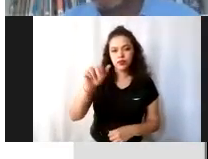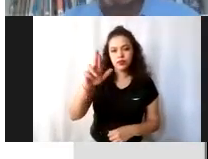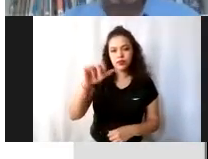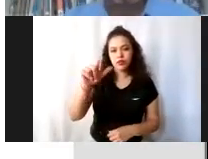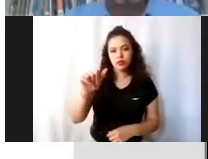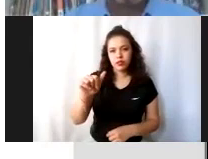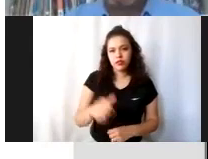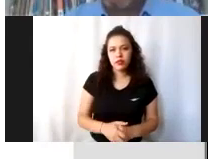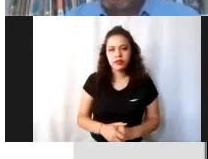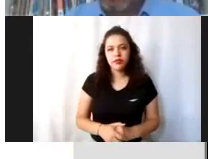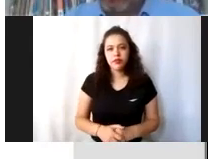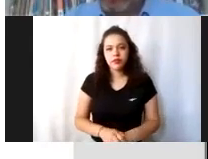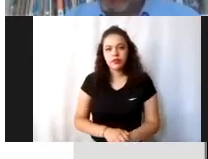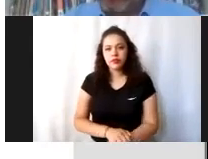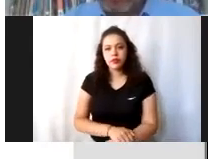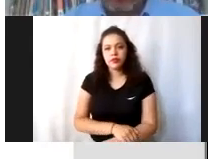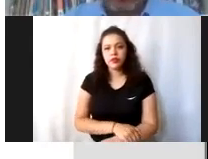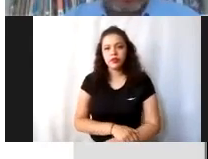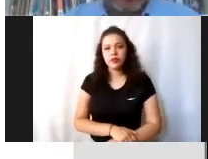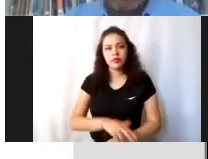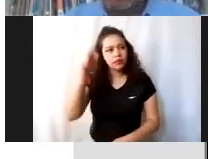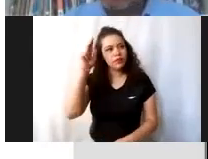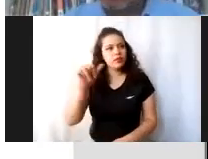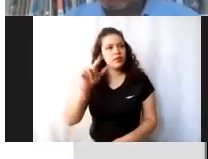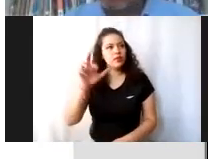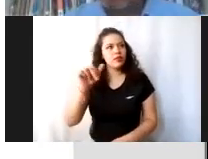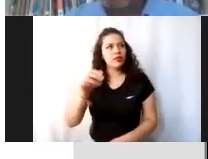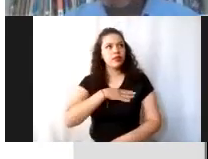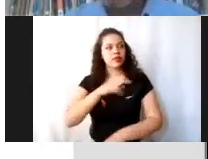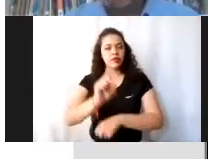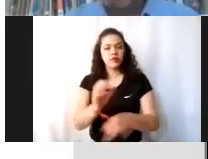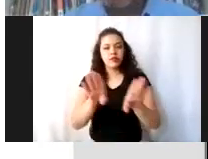alfabético. Hola Aurelia, buenos días, ¿cómo estás?